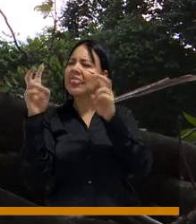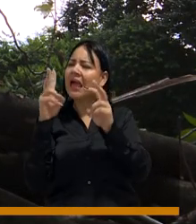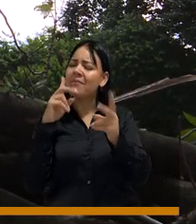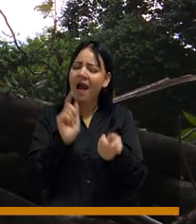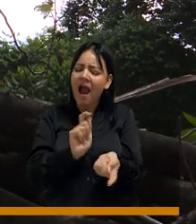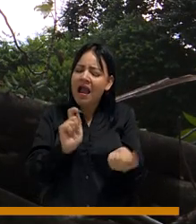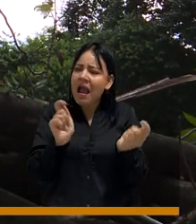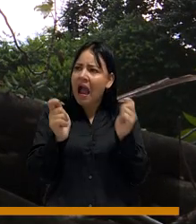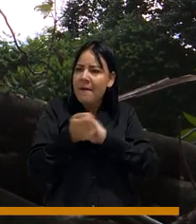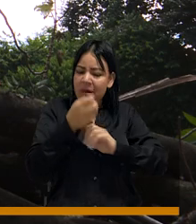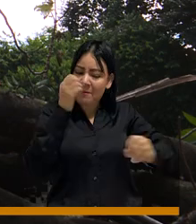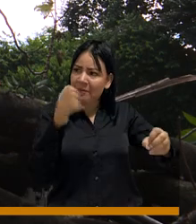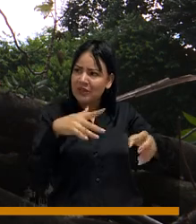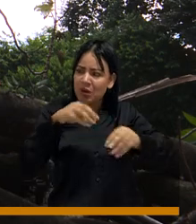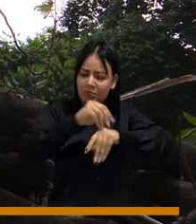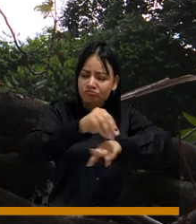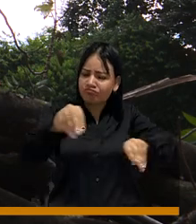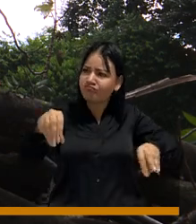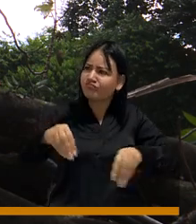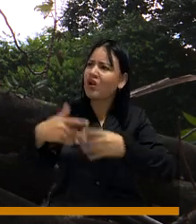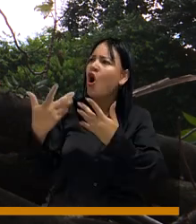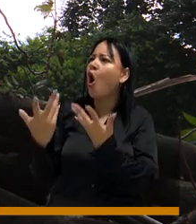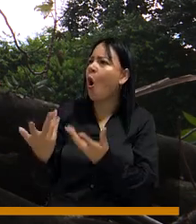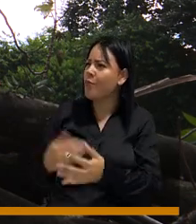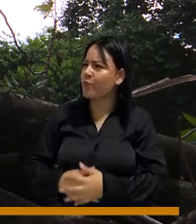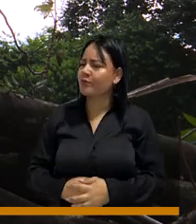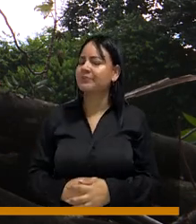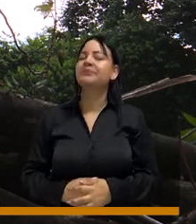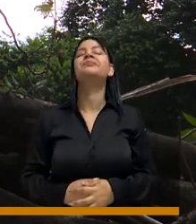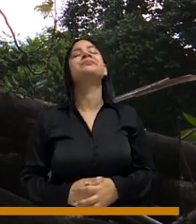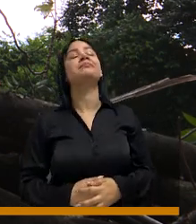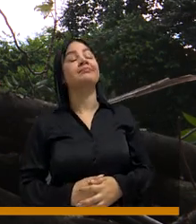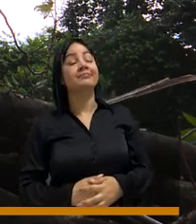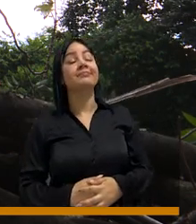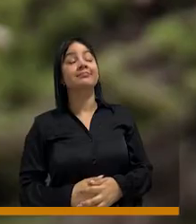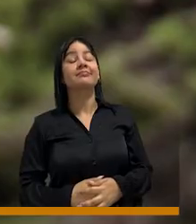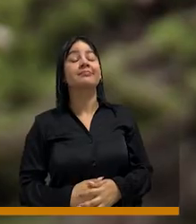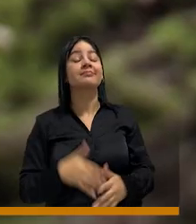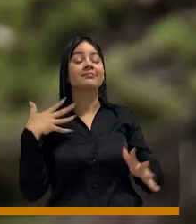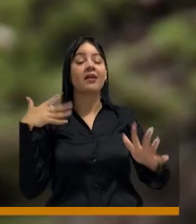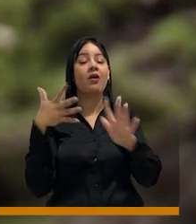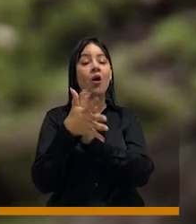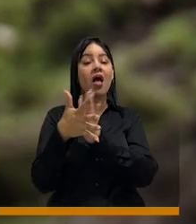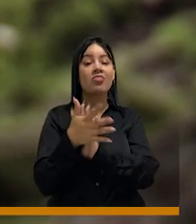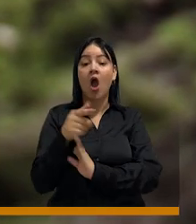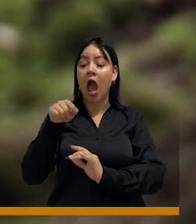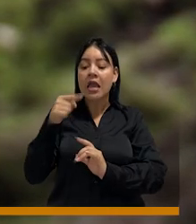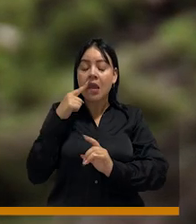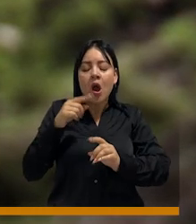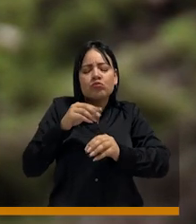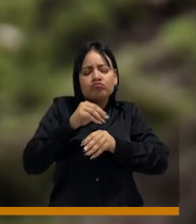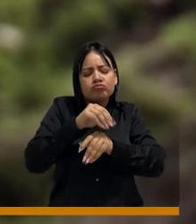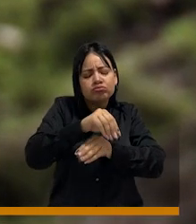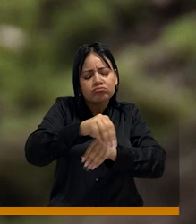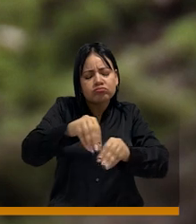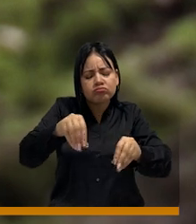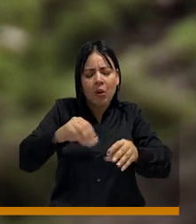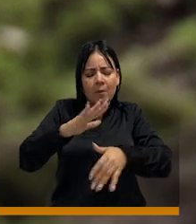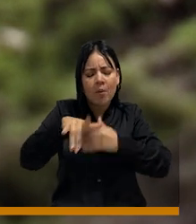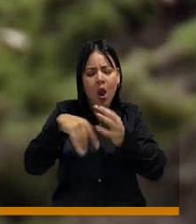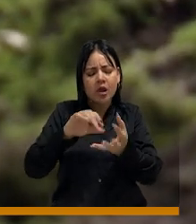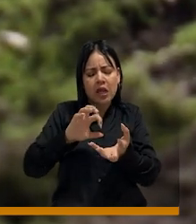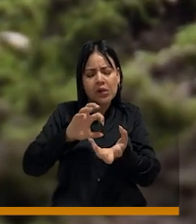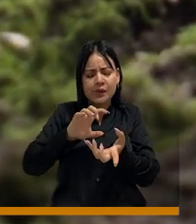de compostaje de capa material, qué es lo que vienen haciendo acá. Este material se dispone acá, él solito se va a biodegradando, o sea